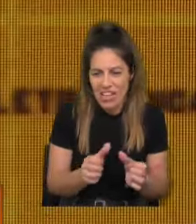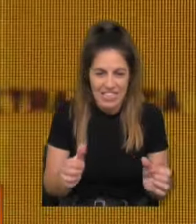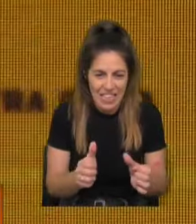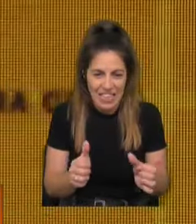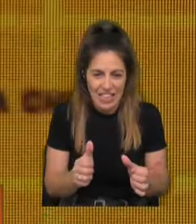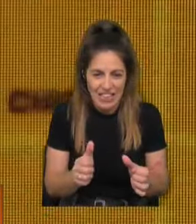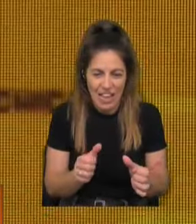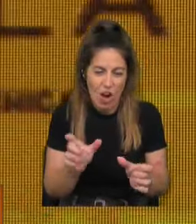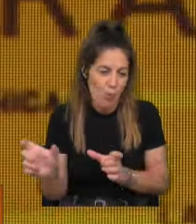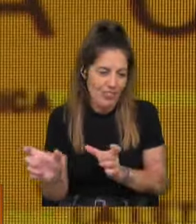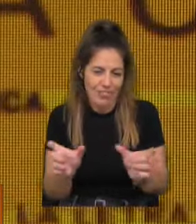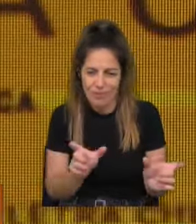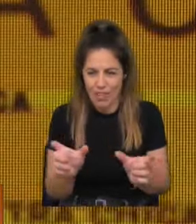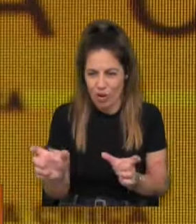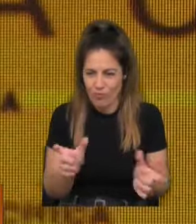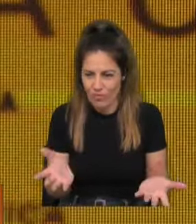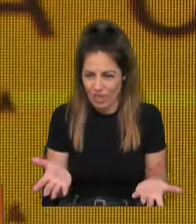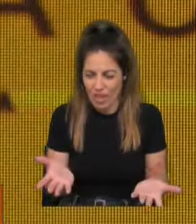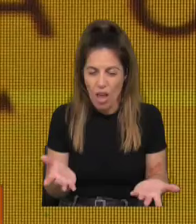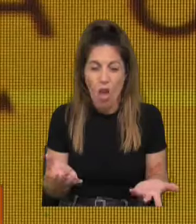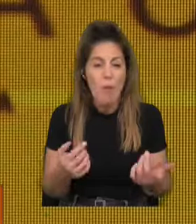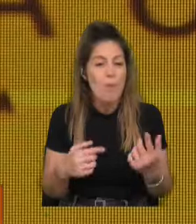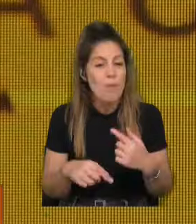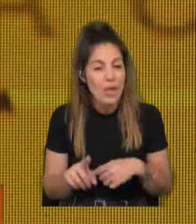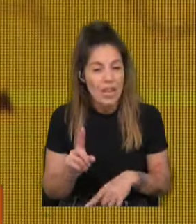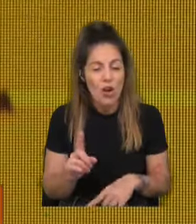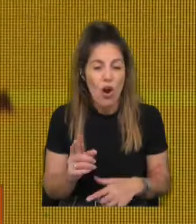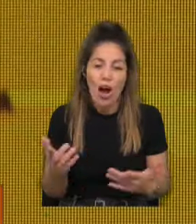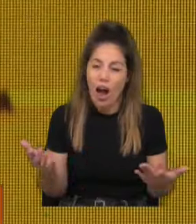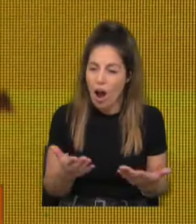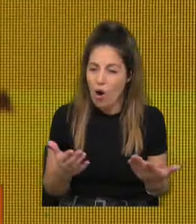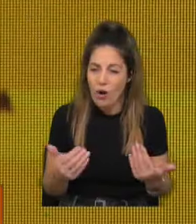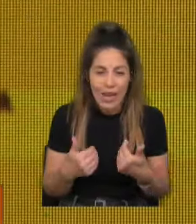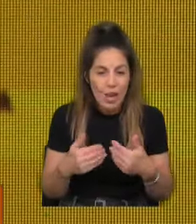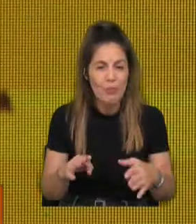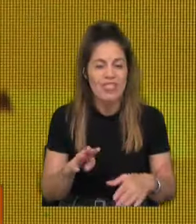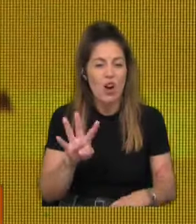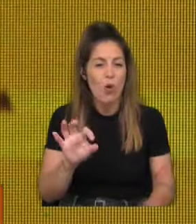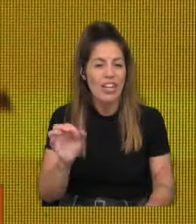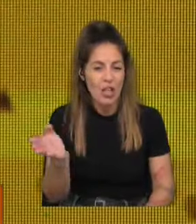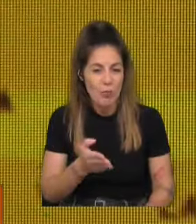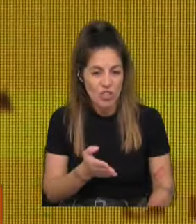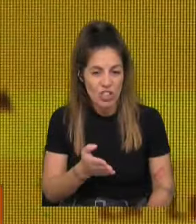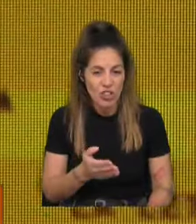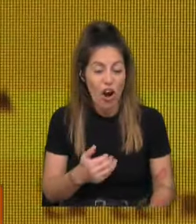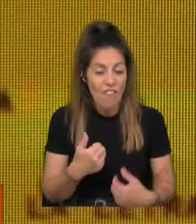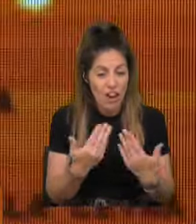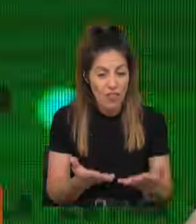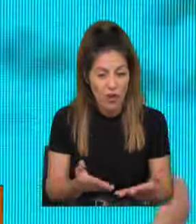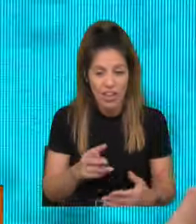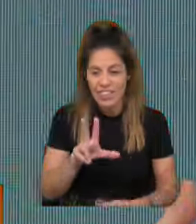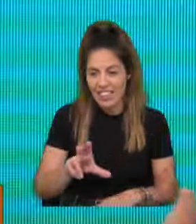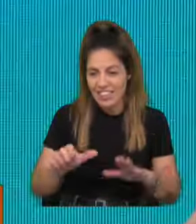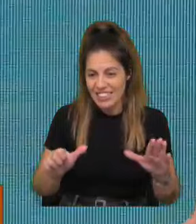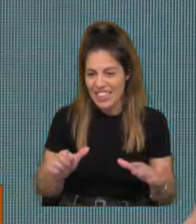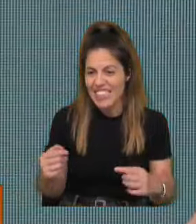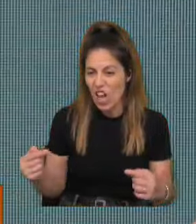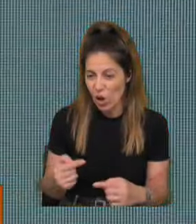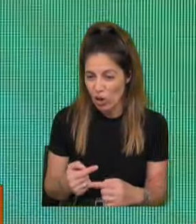viendo en la medida que arranca con un 40% a favor y un 36 en